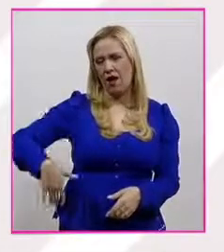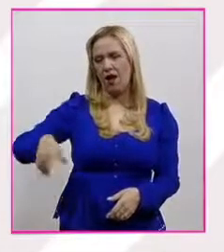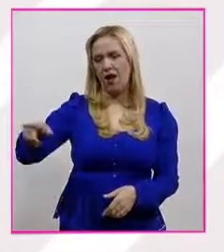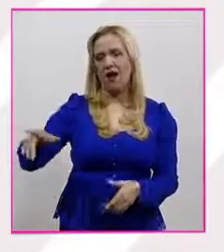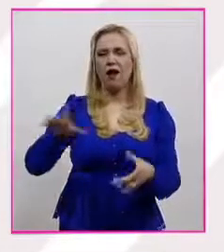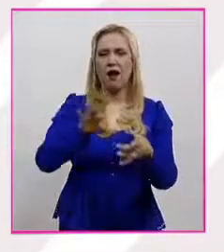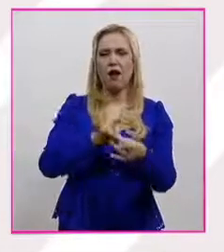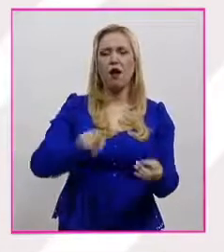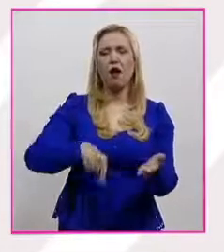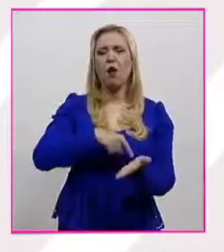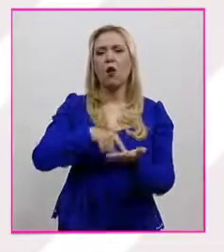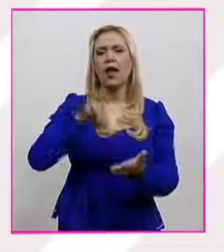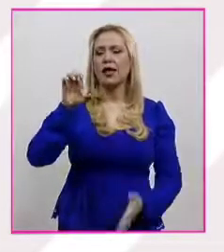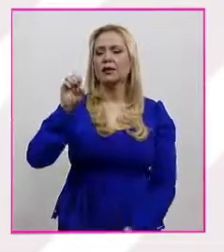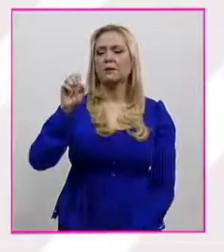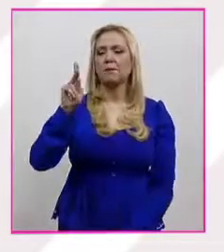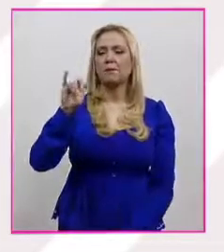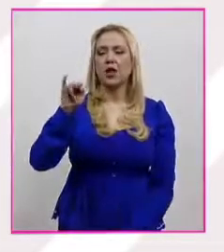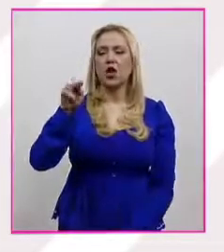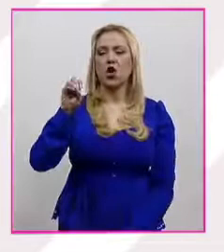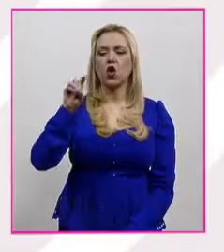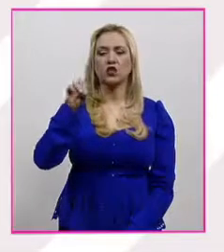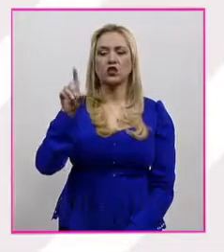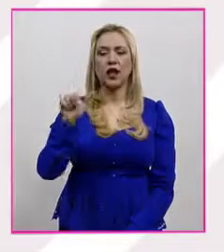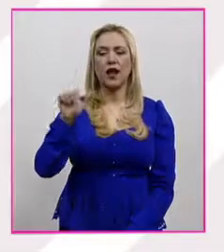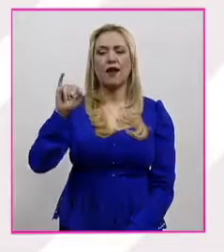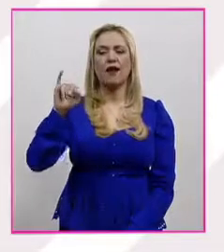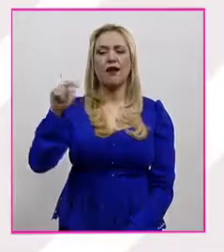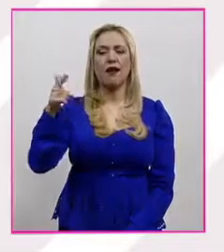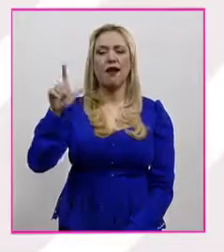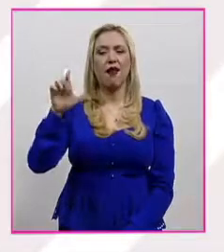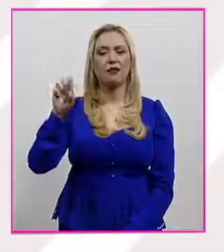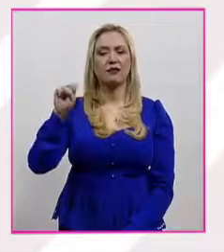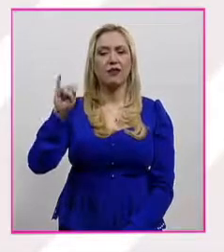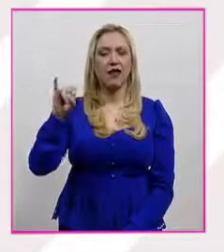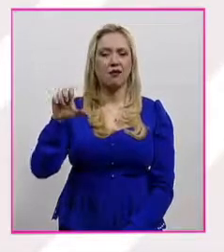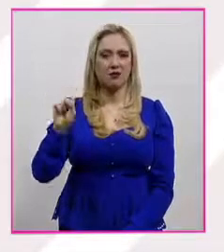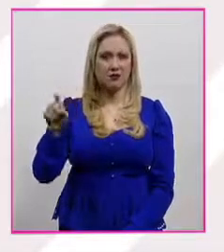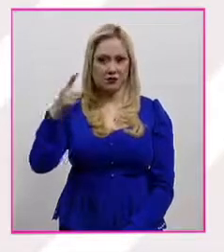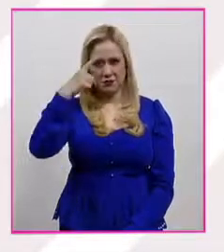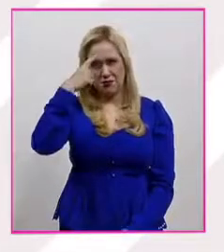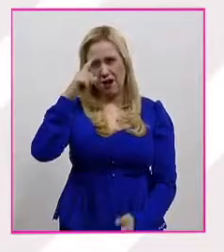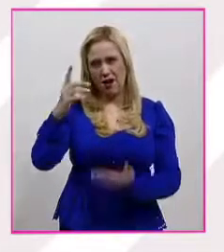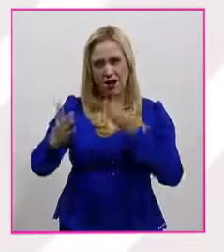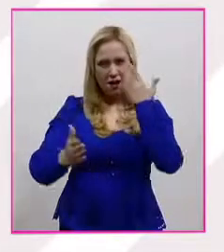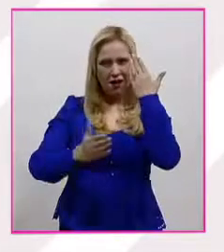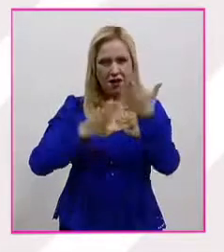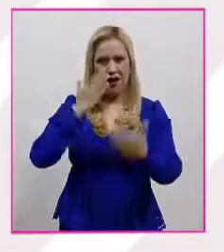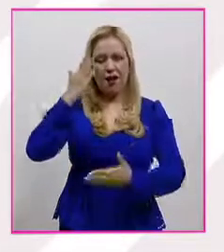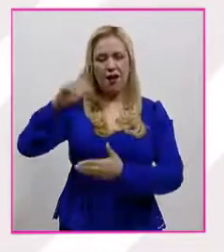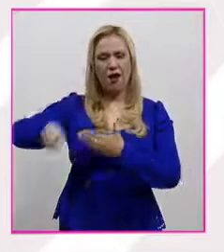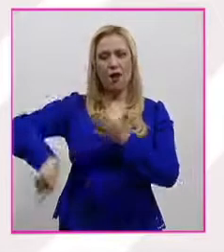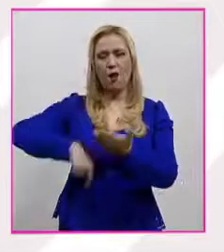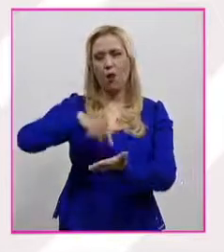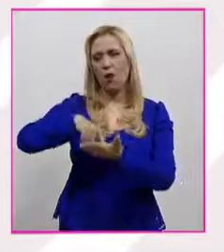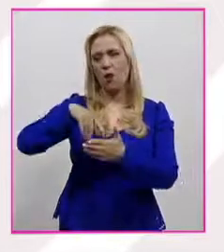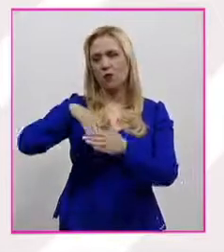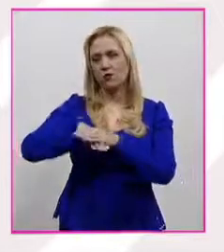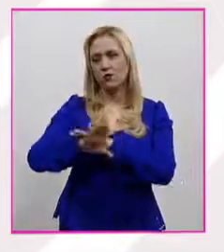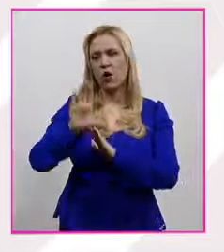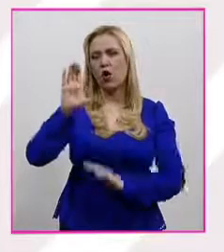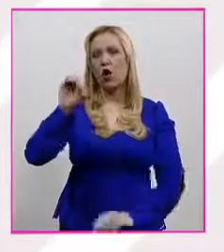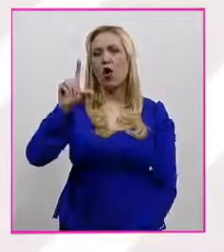Espinosa Iglesias, que ha publicado Oxfam, que ha venido realizando también desde su área de desigualdad, el